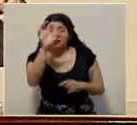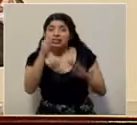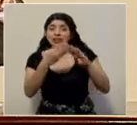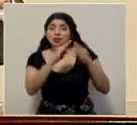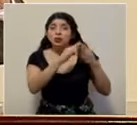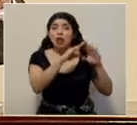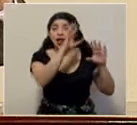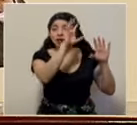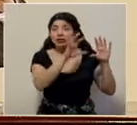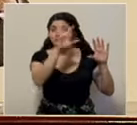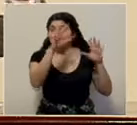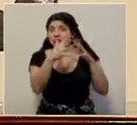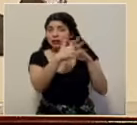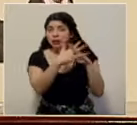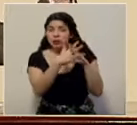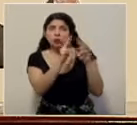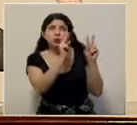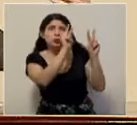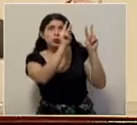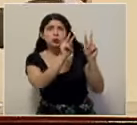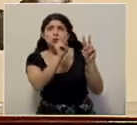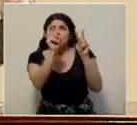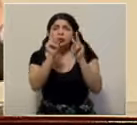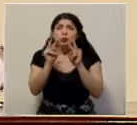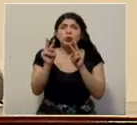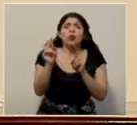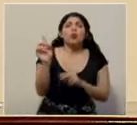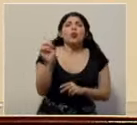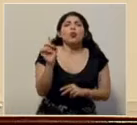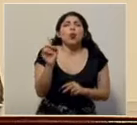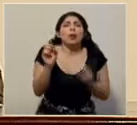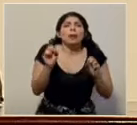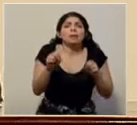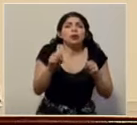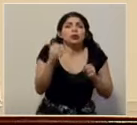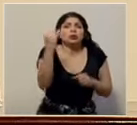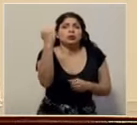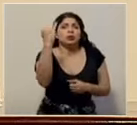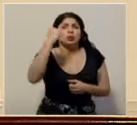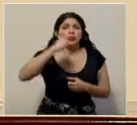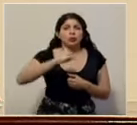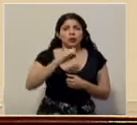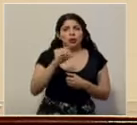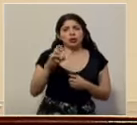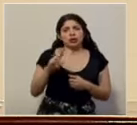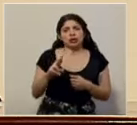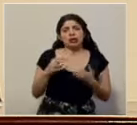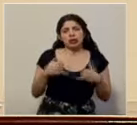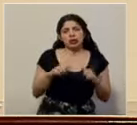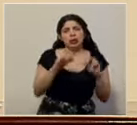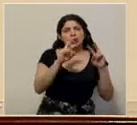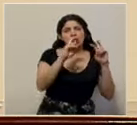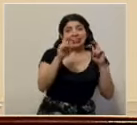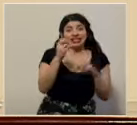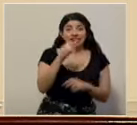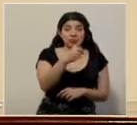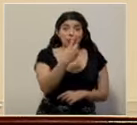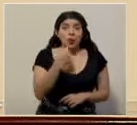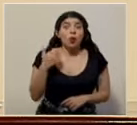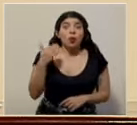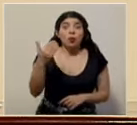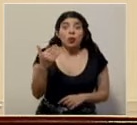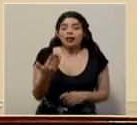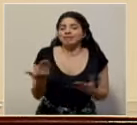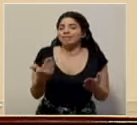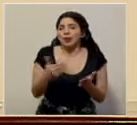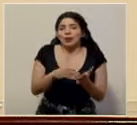concretas de los Estados Unidos, de donde podrían empezar a provenir vuelos hacia Costa Rica. Si usted me pregunta cuándo, una